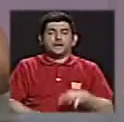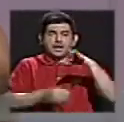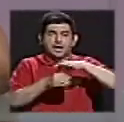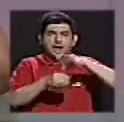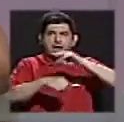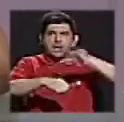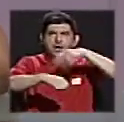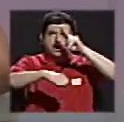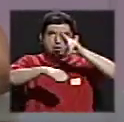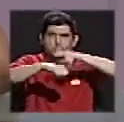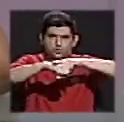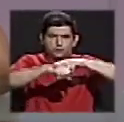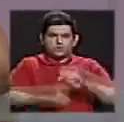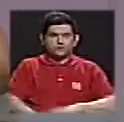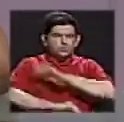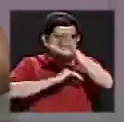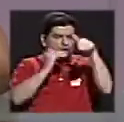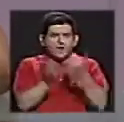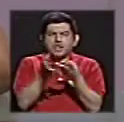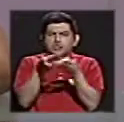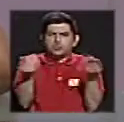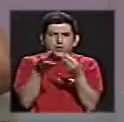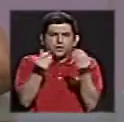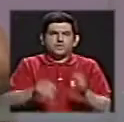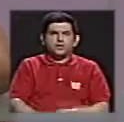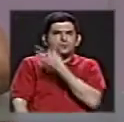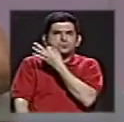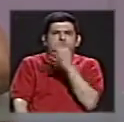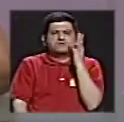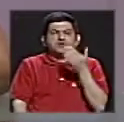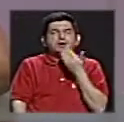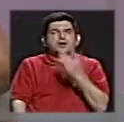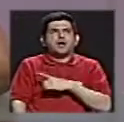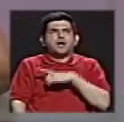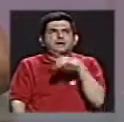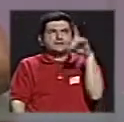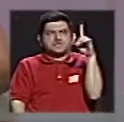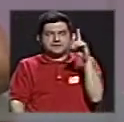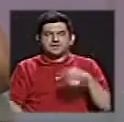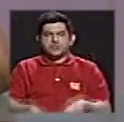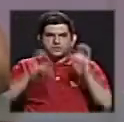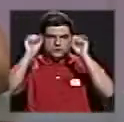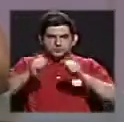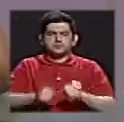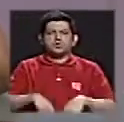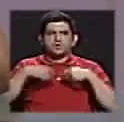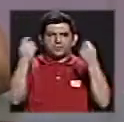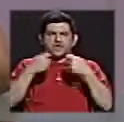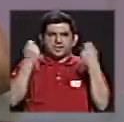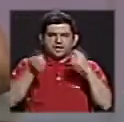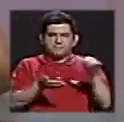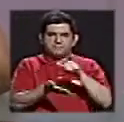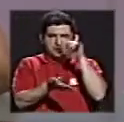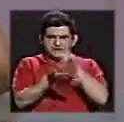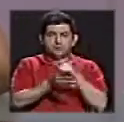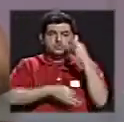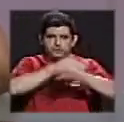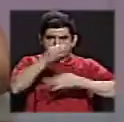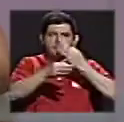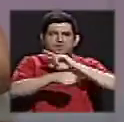agricultura orgánica y todo lo que produce la finca, pues gracias a Dios lo sacamos a a una feria aquí en San José, orgánica